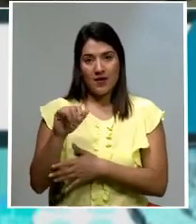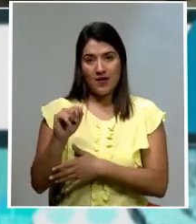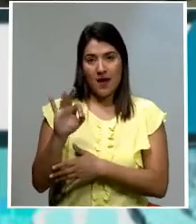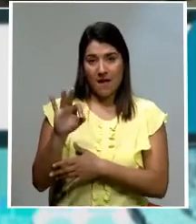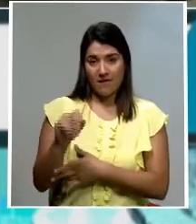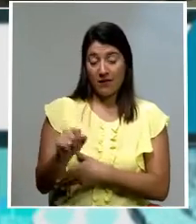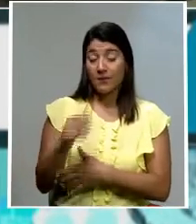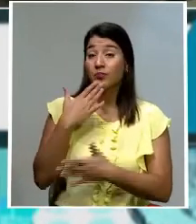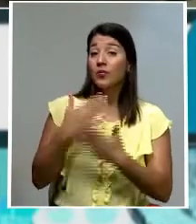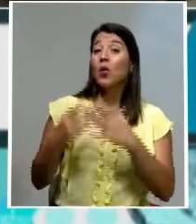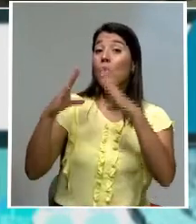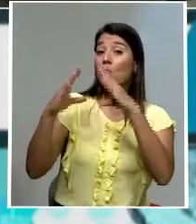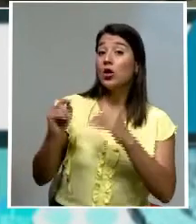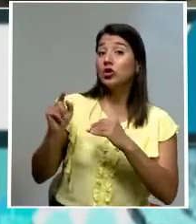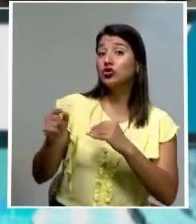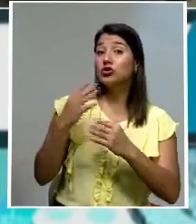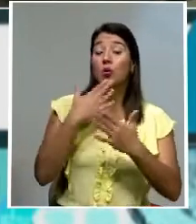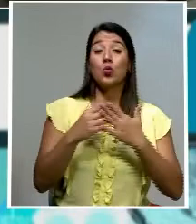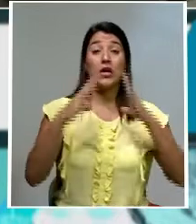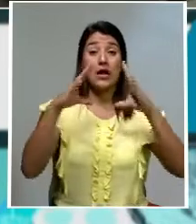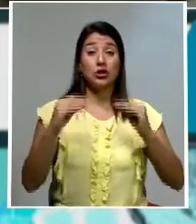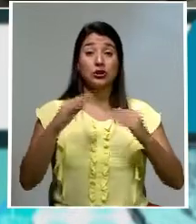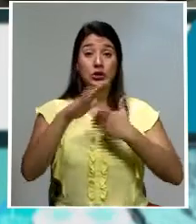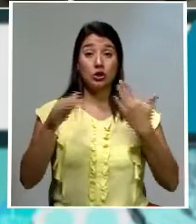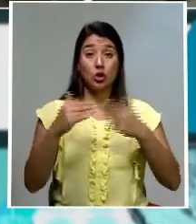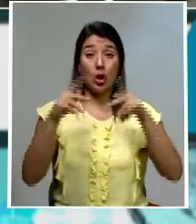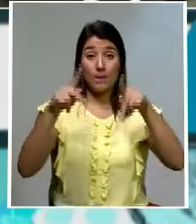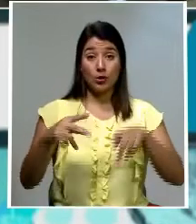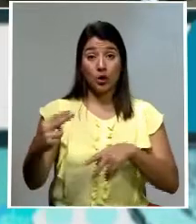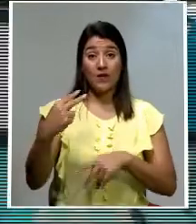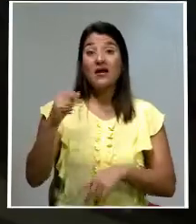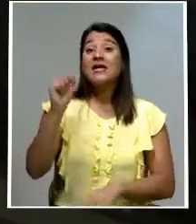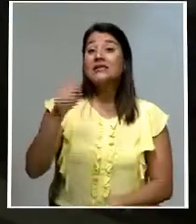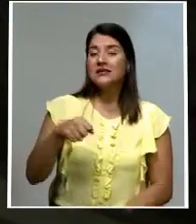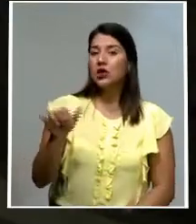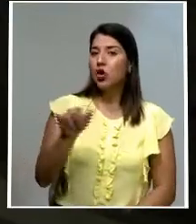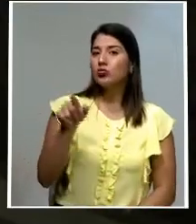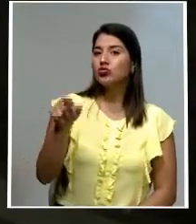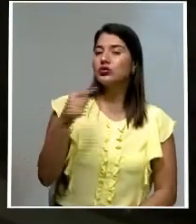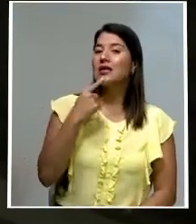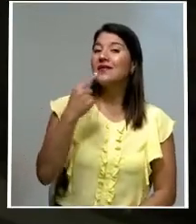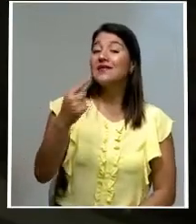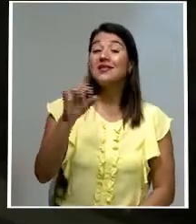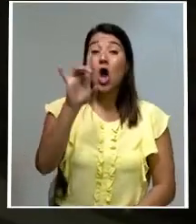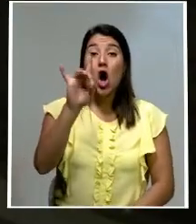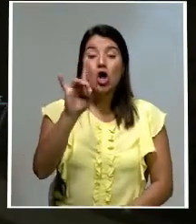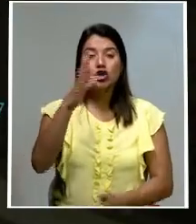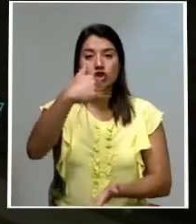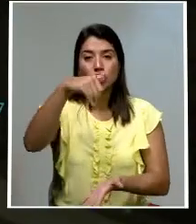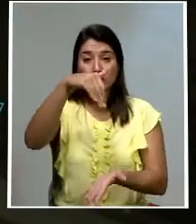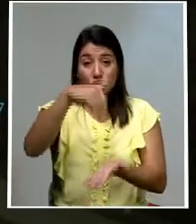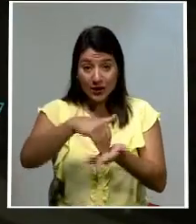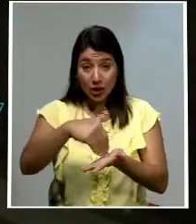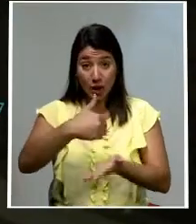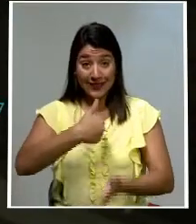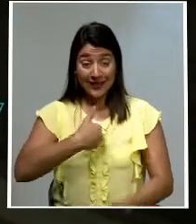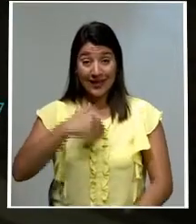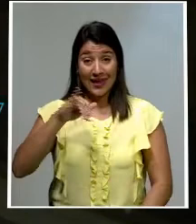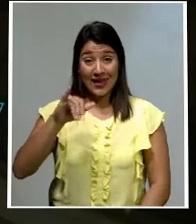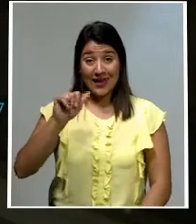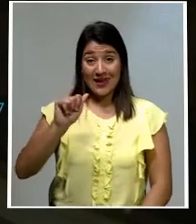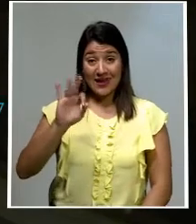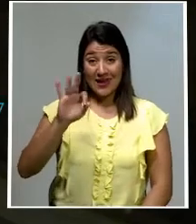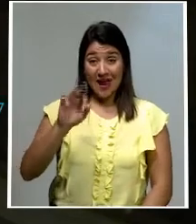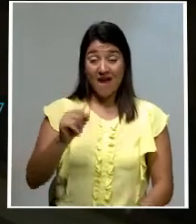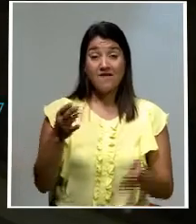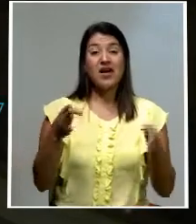Muy buenas noches, don Ernesto y amigos televidentes. Tal y como usted lo comenta, son 8 centros del IAFA que estarían cerrando a partir